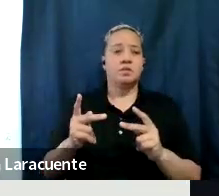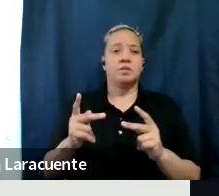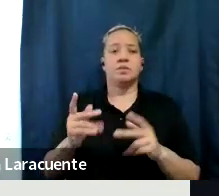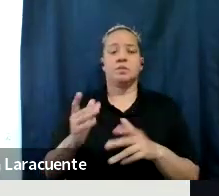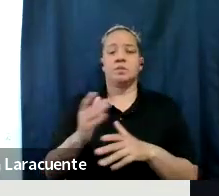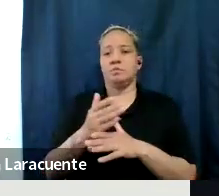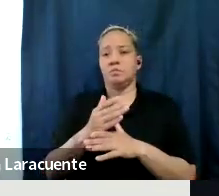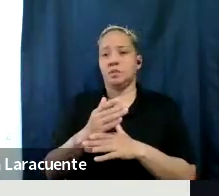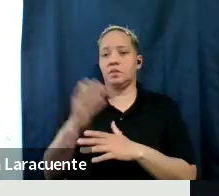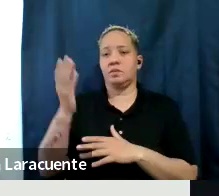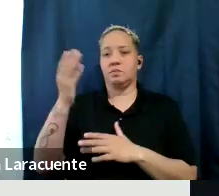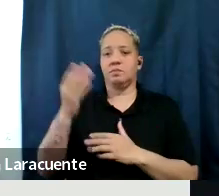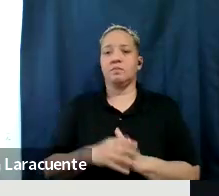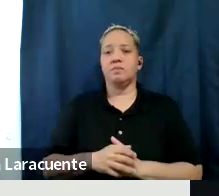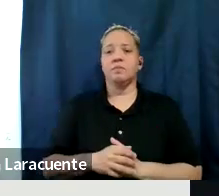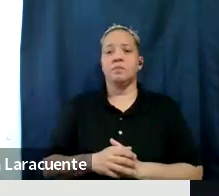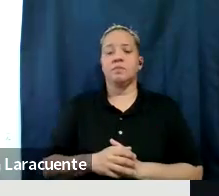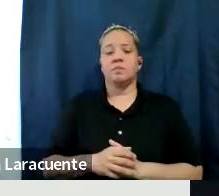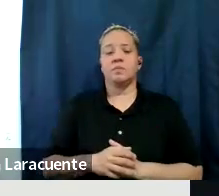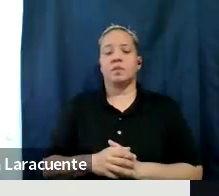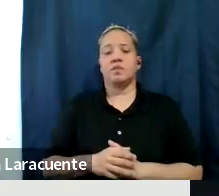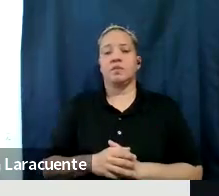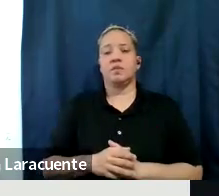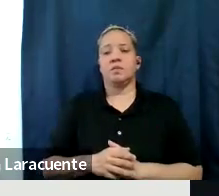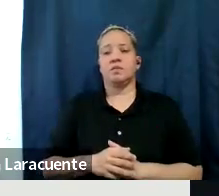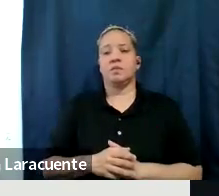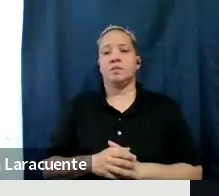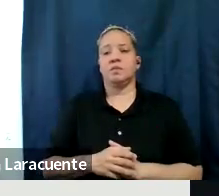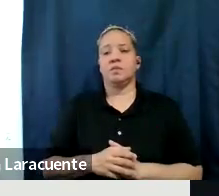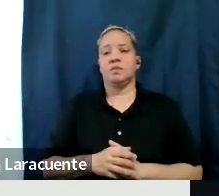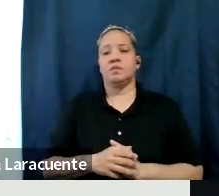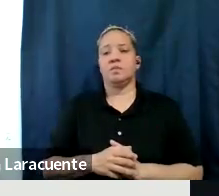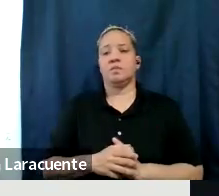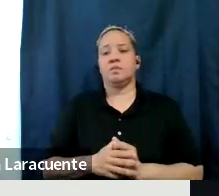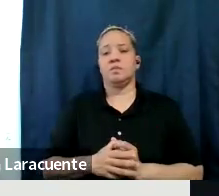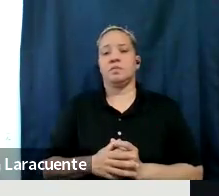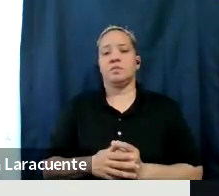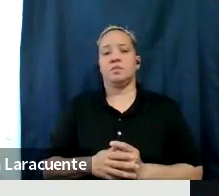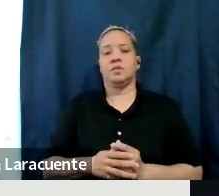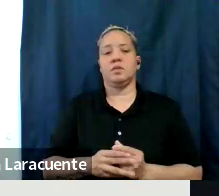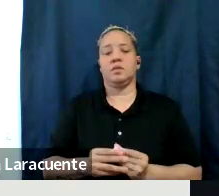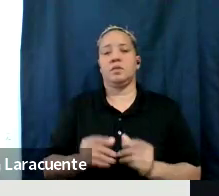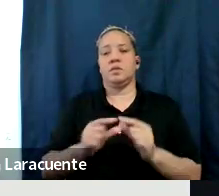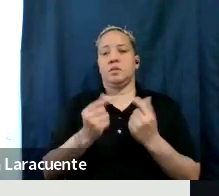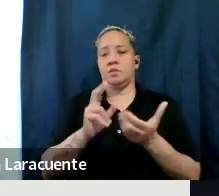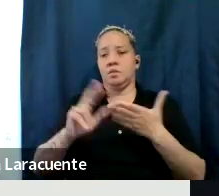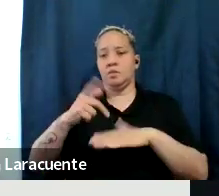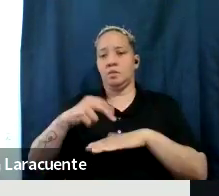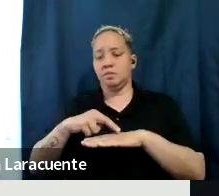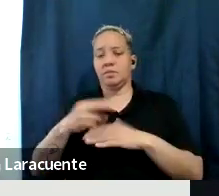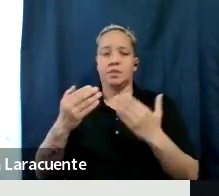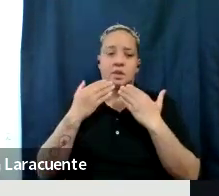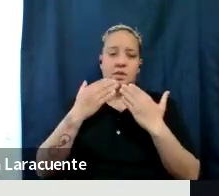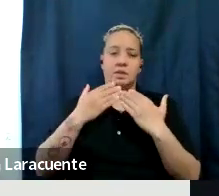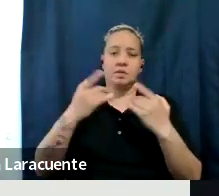esta charla, a los el grupo de la Universidad de Puerto Rico. Gracias por